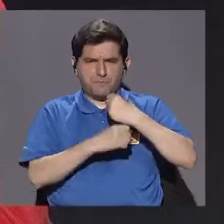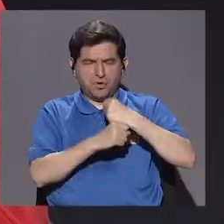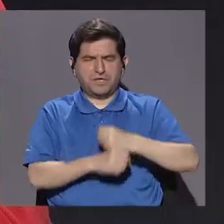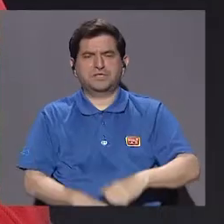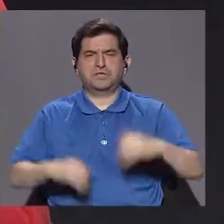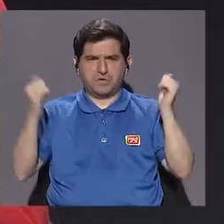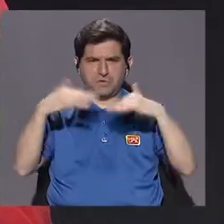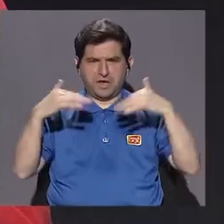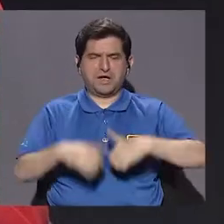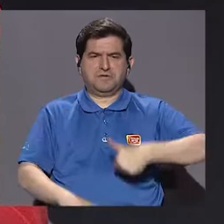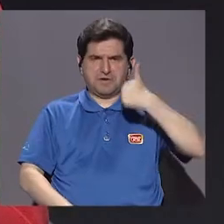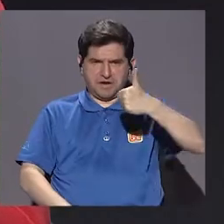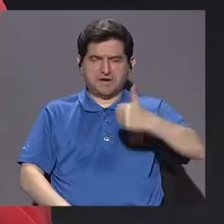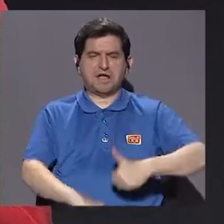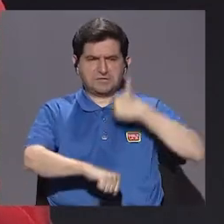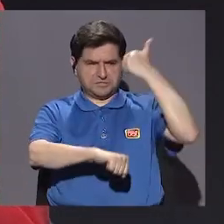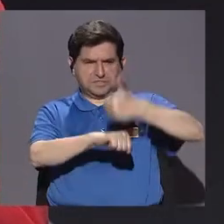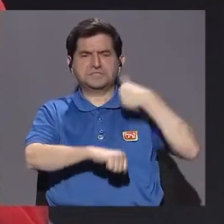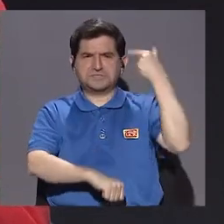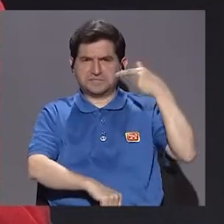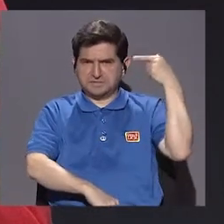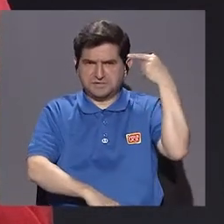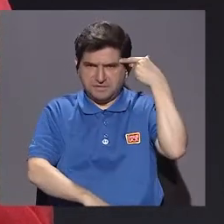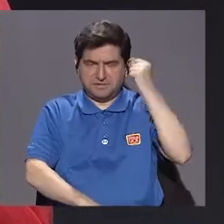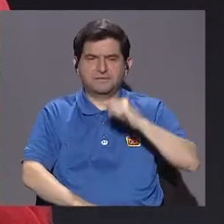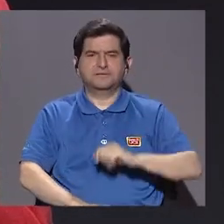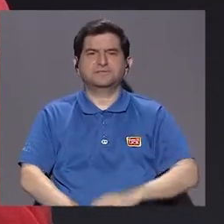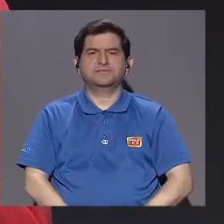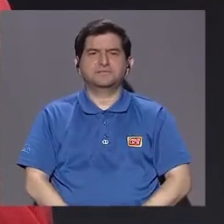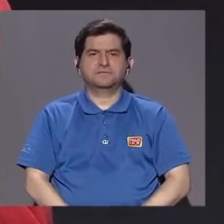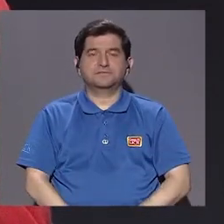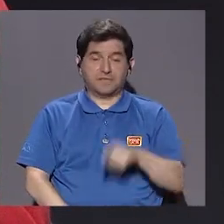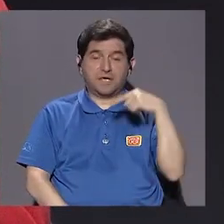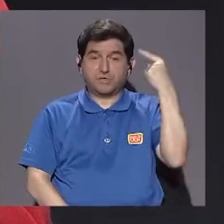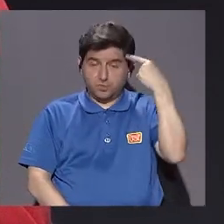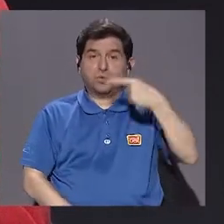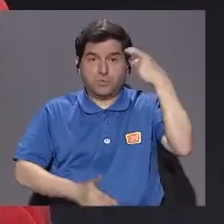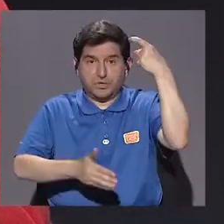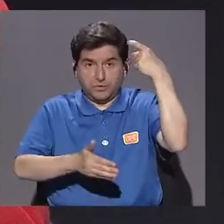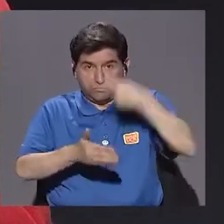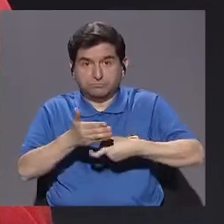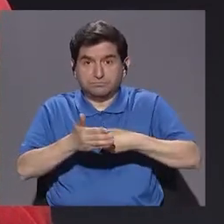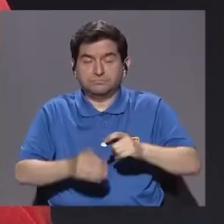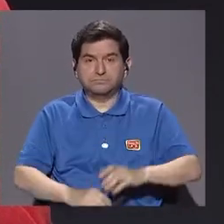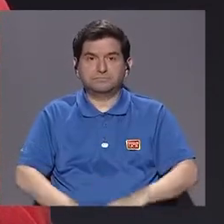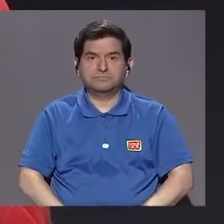guerra la gana se instaura como un gobierno de fuerza obviamente